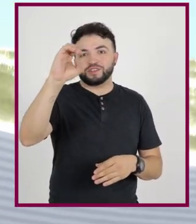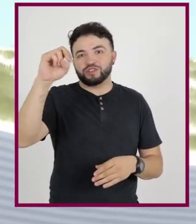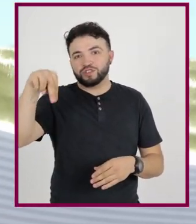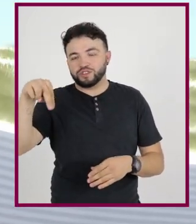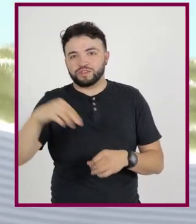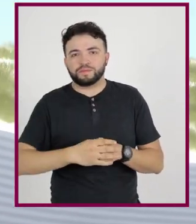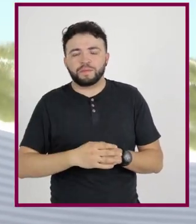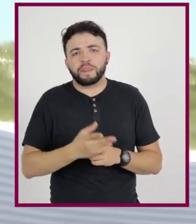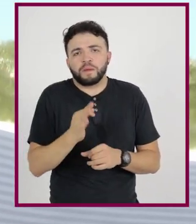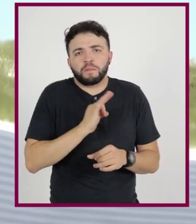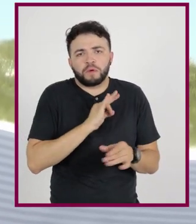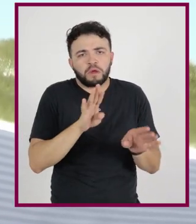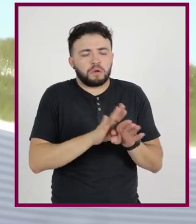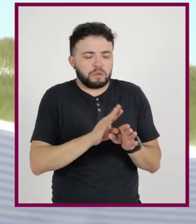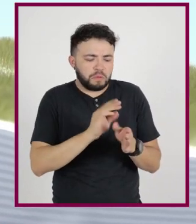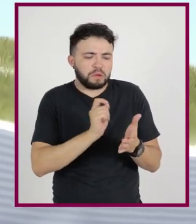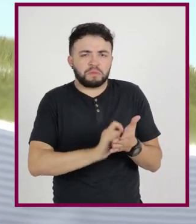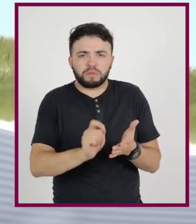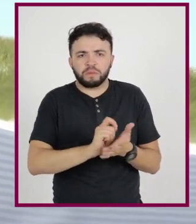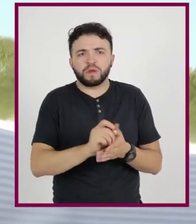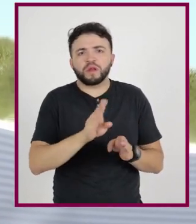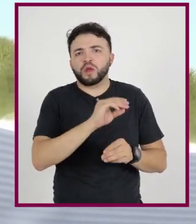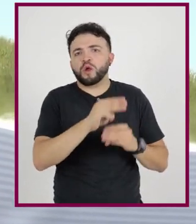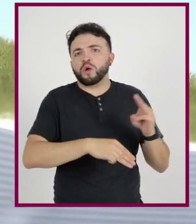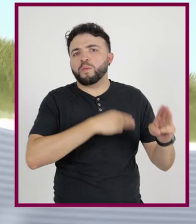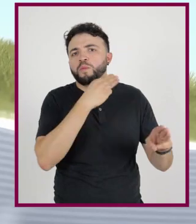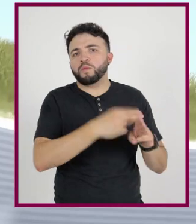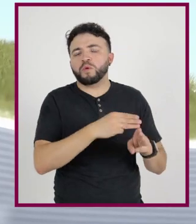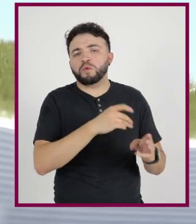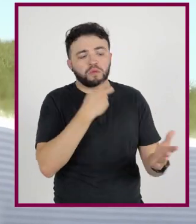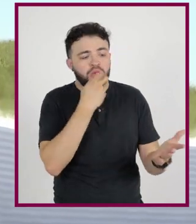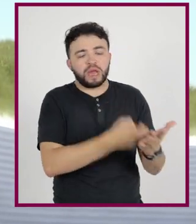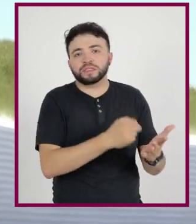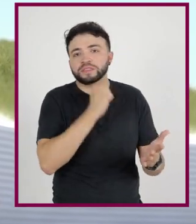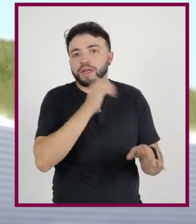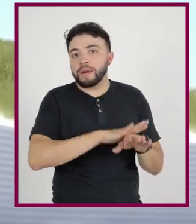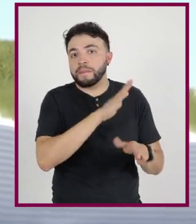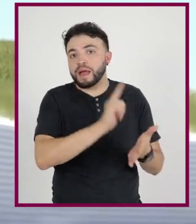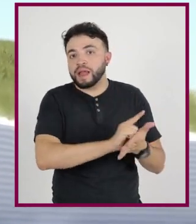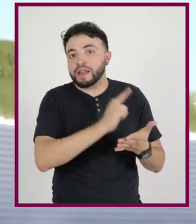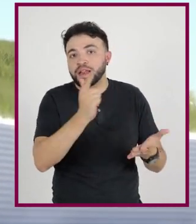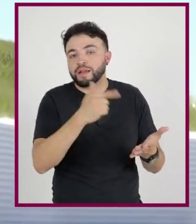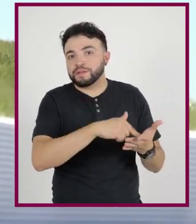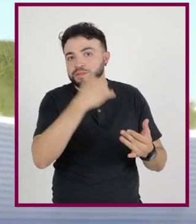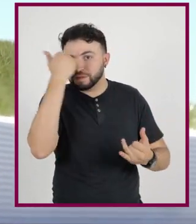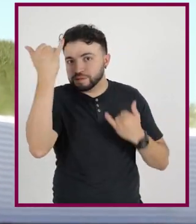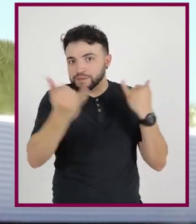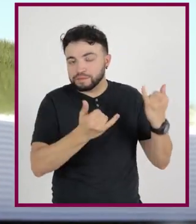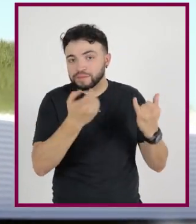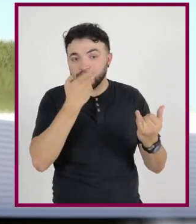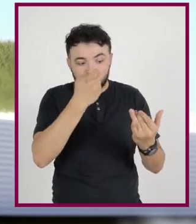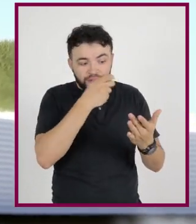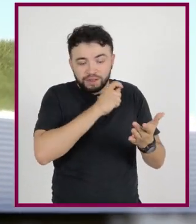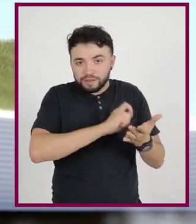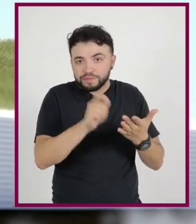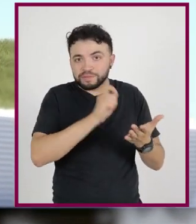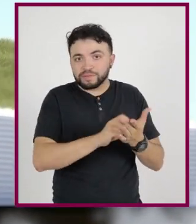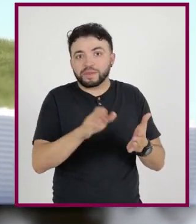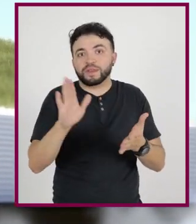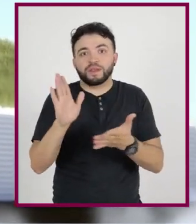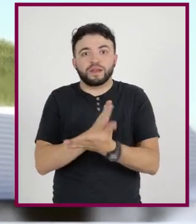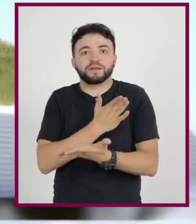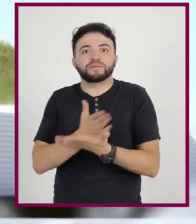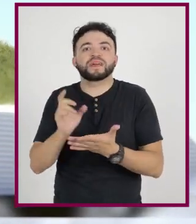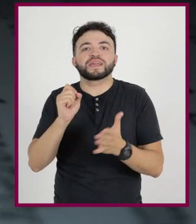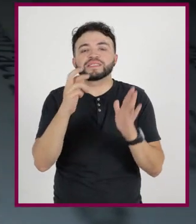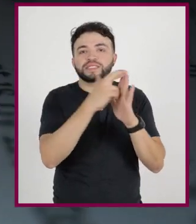es válido solo en el mundo concreto de ese mundo de ficción. Estos textos se apartan voluntariamente de las reglas